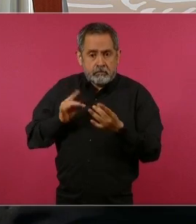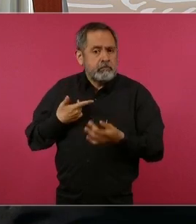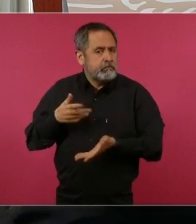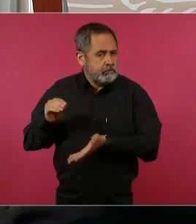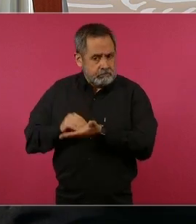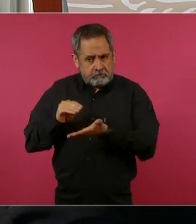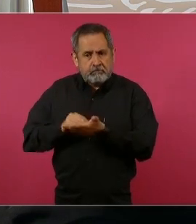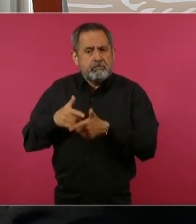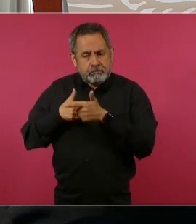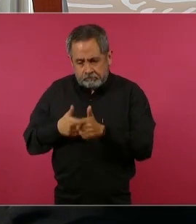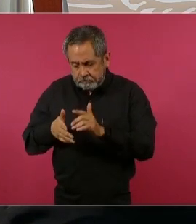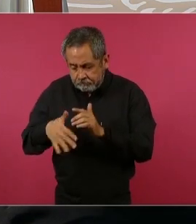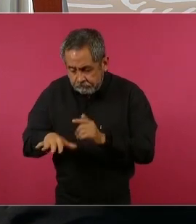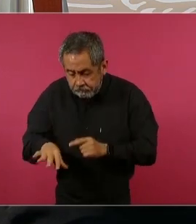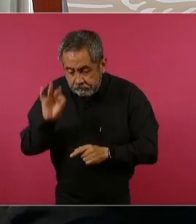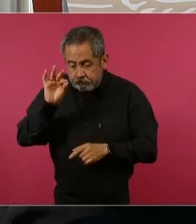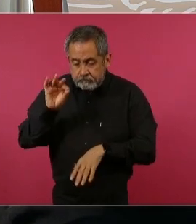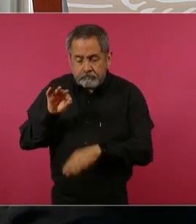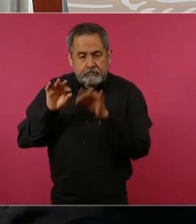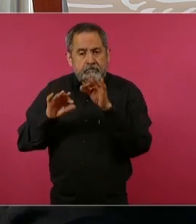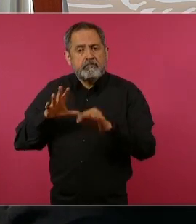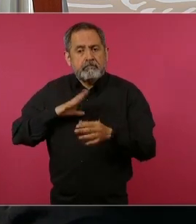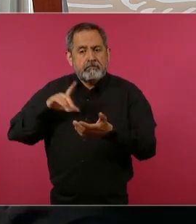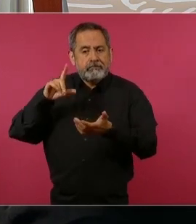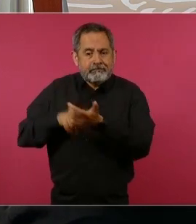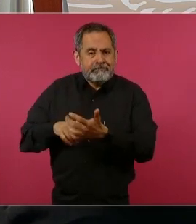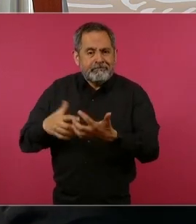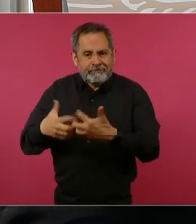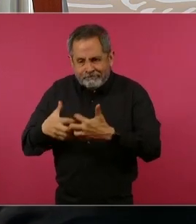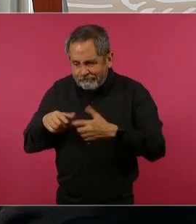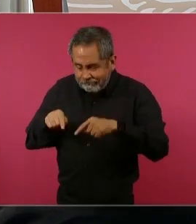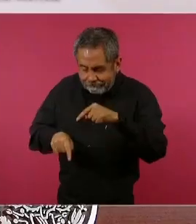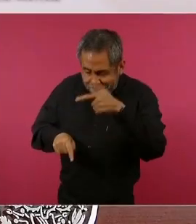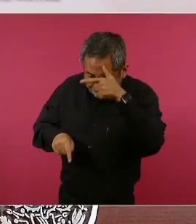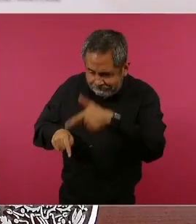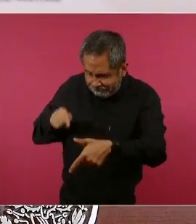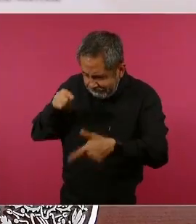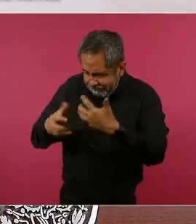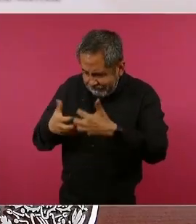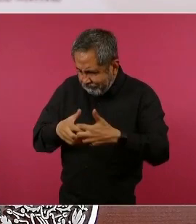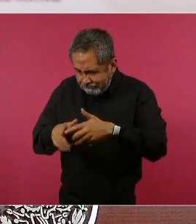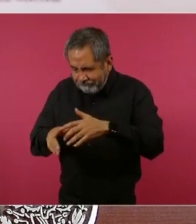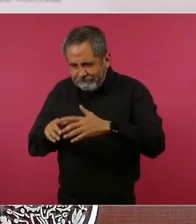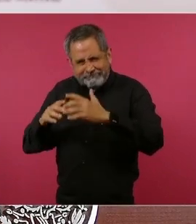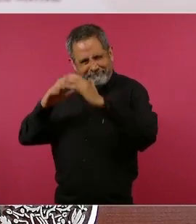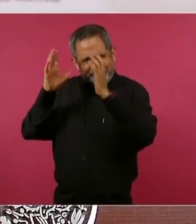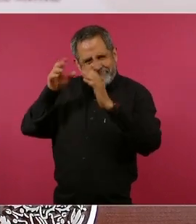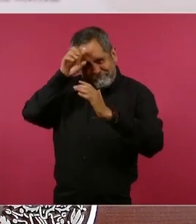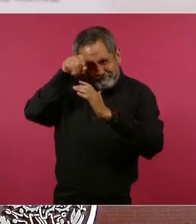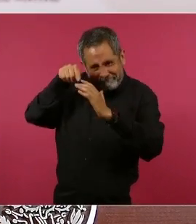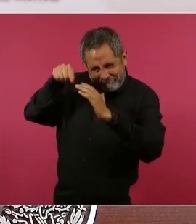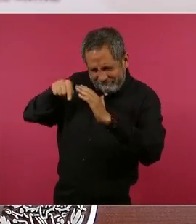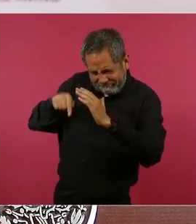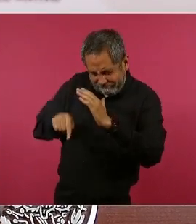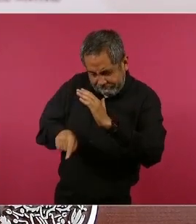continuado trabajando, han encontrado incluso maquinaria adentro, en las galerías,